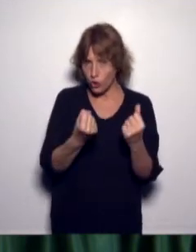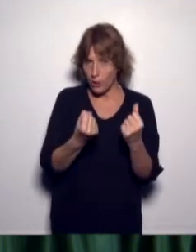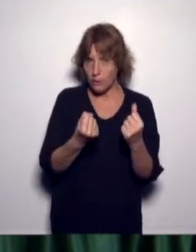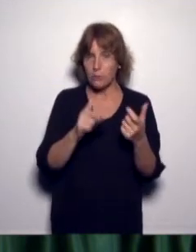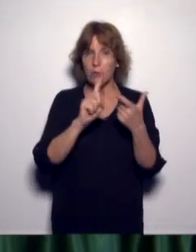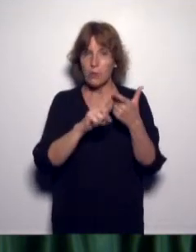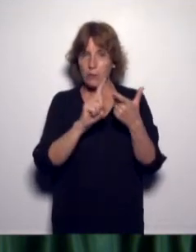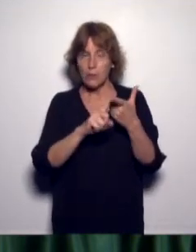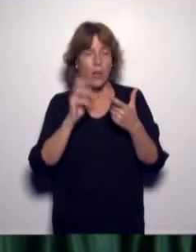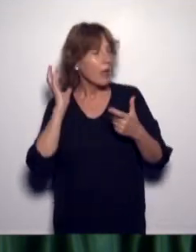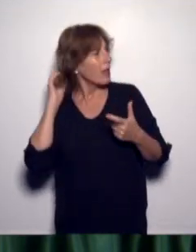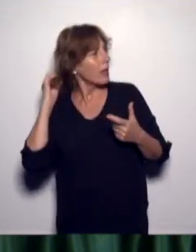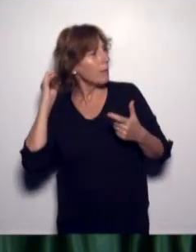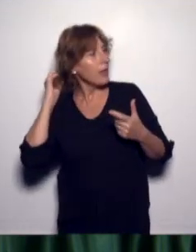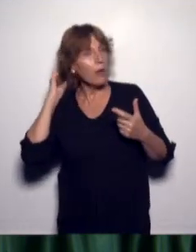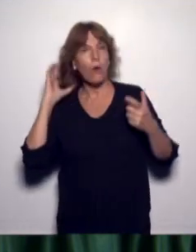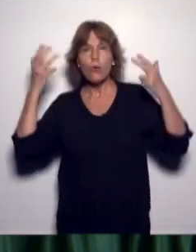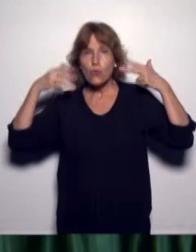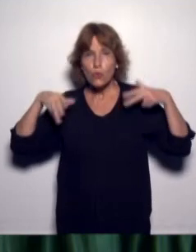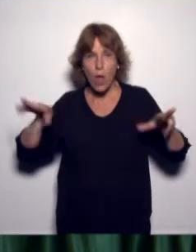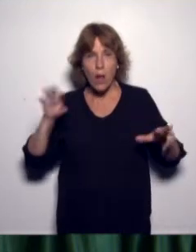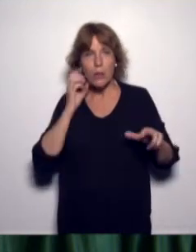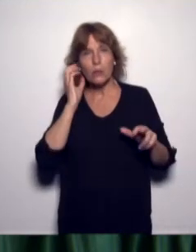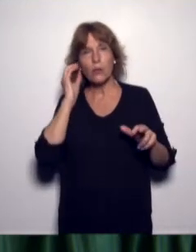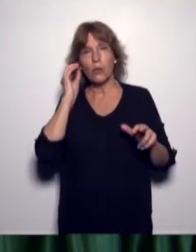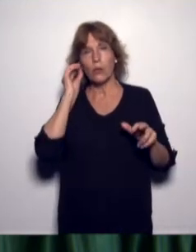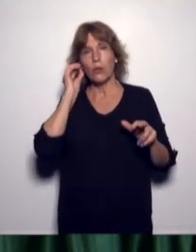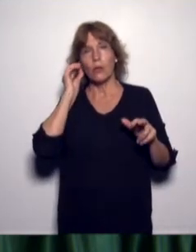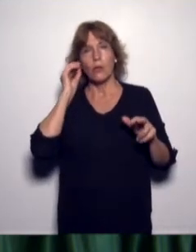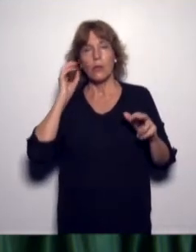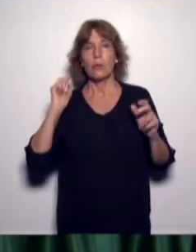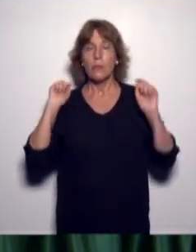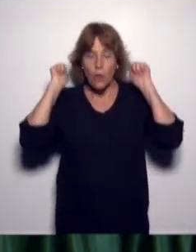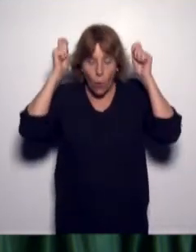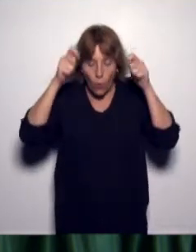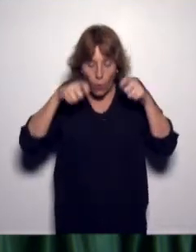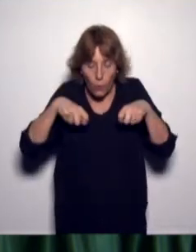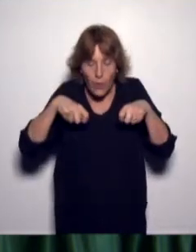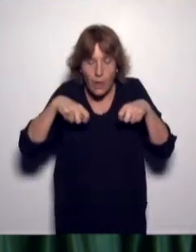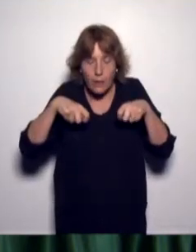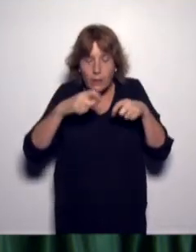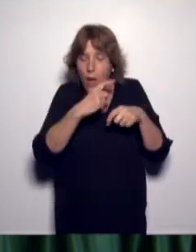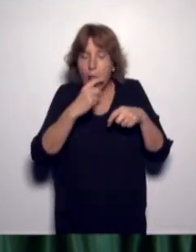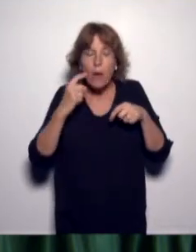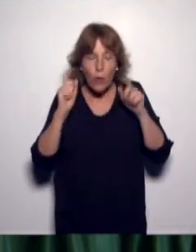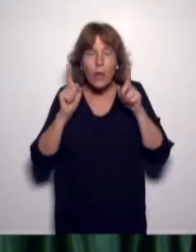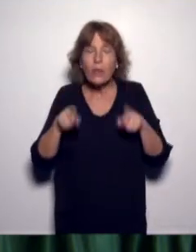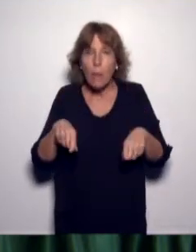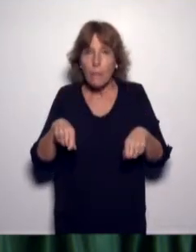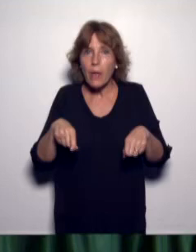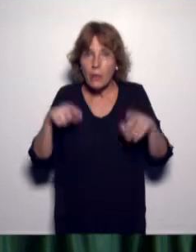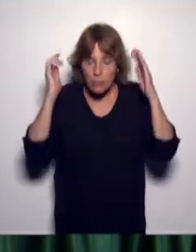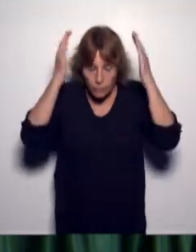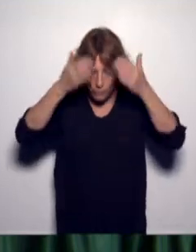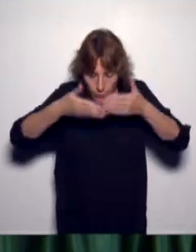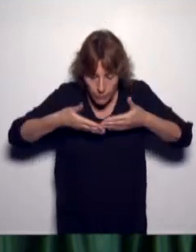tiene que llevar los cabellos sueltos, estar cubierta hasta la boca,